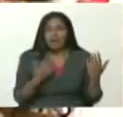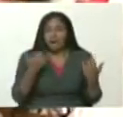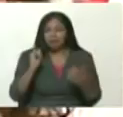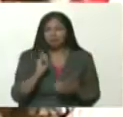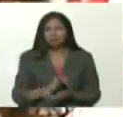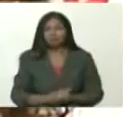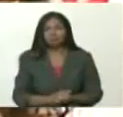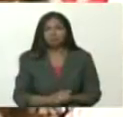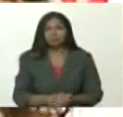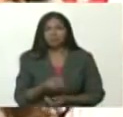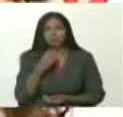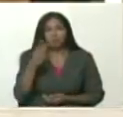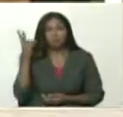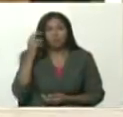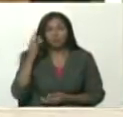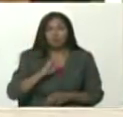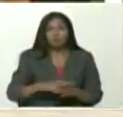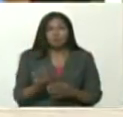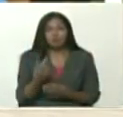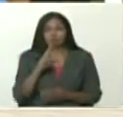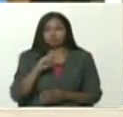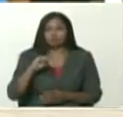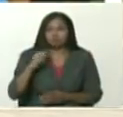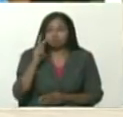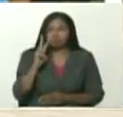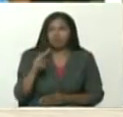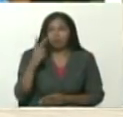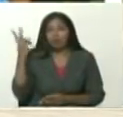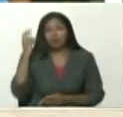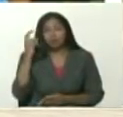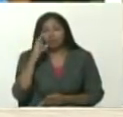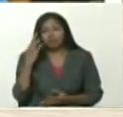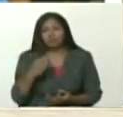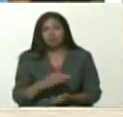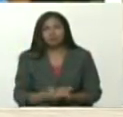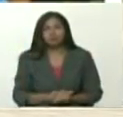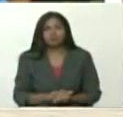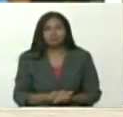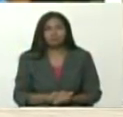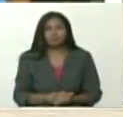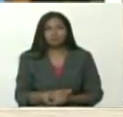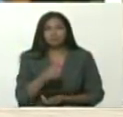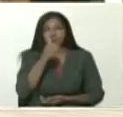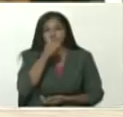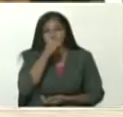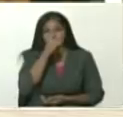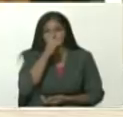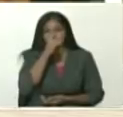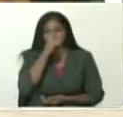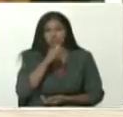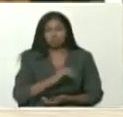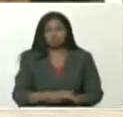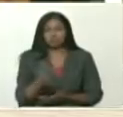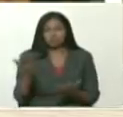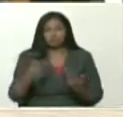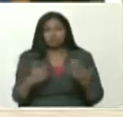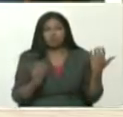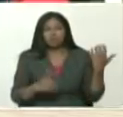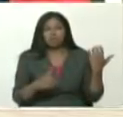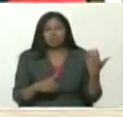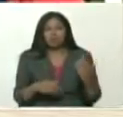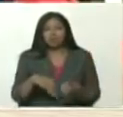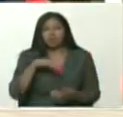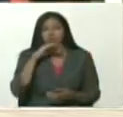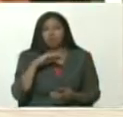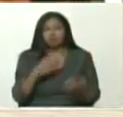por ahí trajimos una guitarra, sí, bueno, señor. Bueno, pero vamos a escucharlo, pues tampoco hay que escucharlo. Claro. Ah, mira, está saliendo la guitarra. ¿Habrá